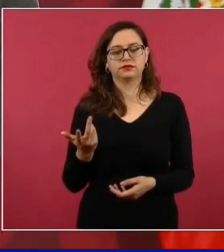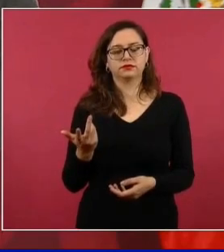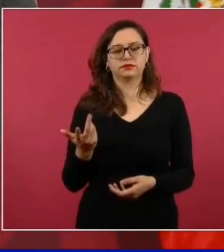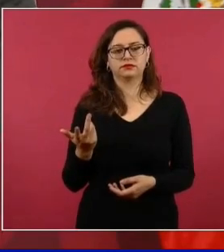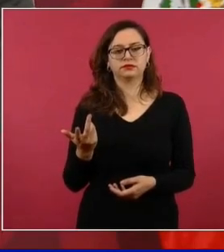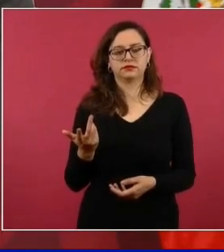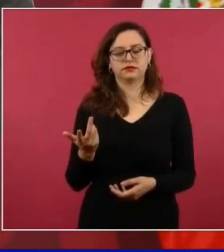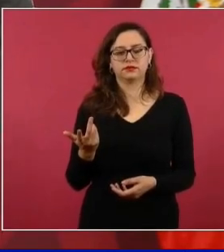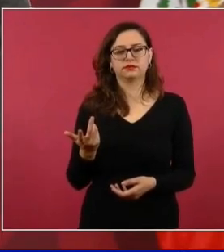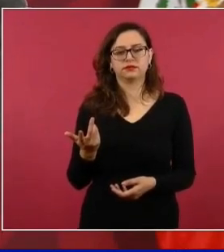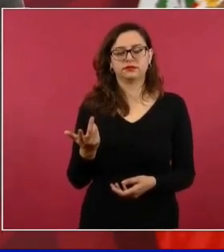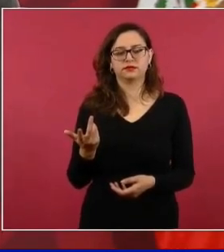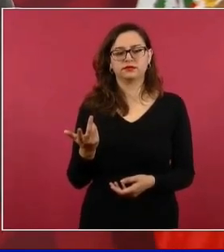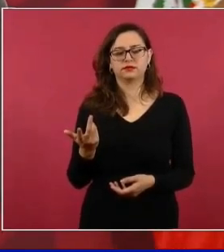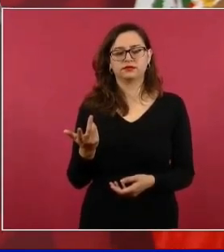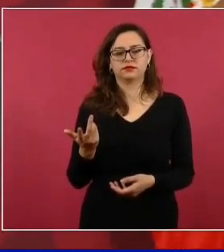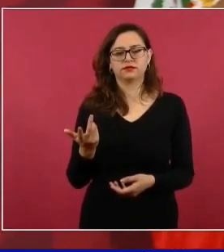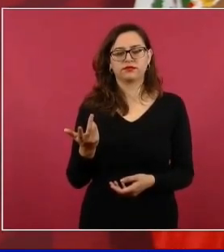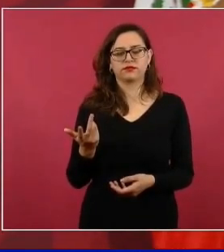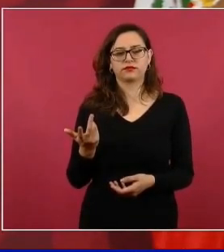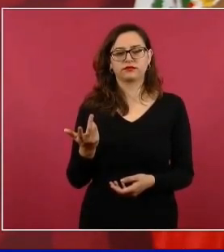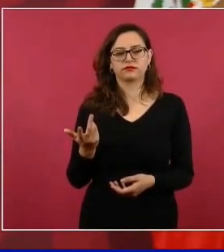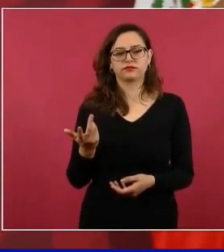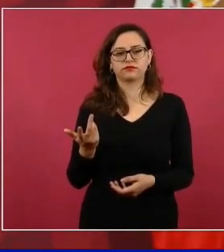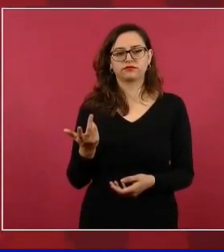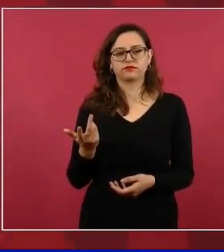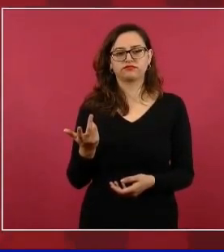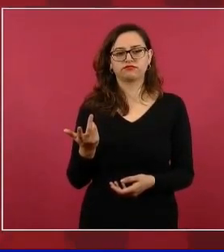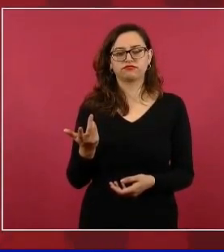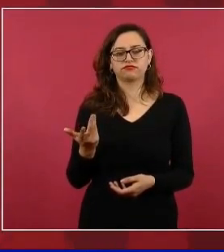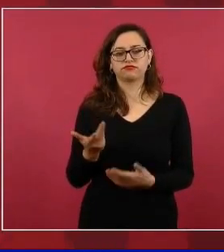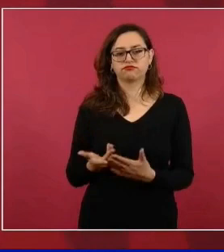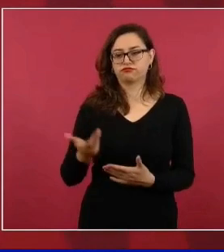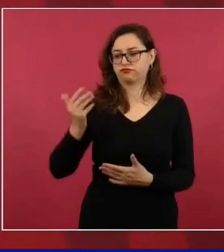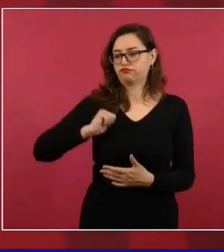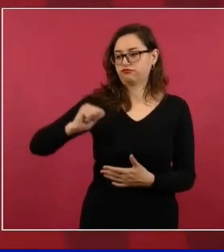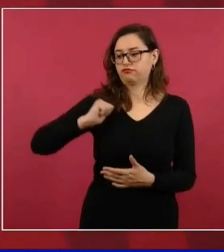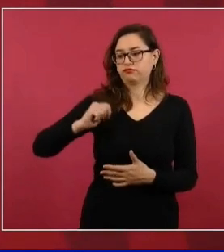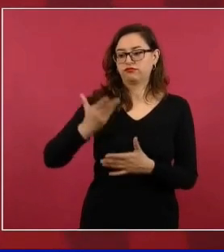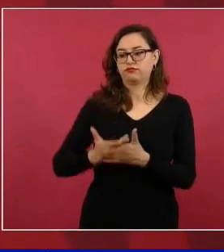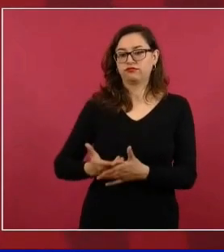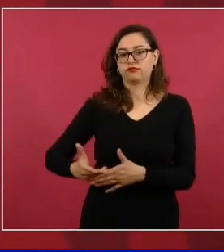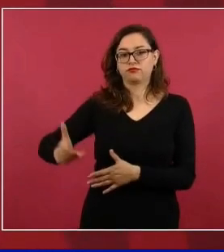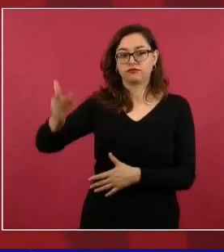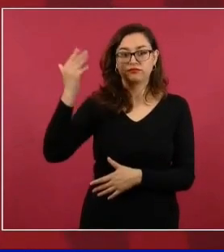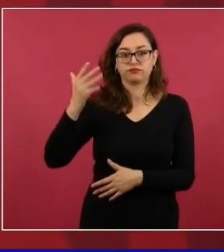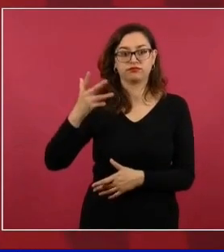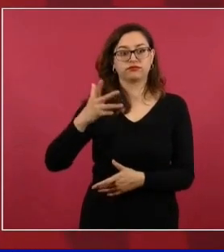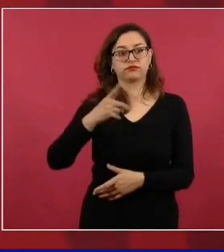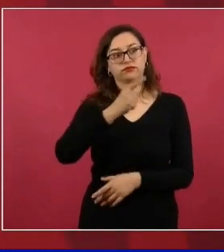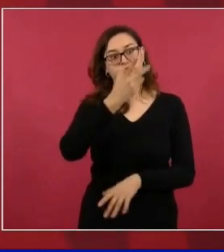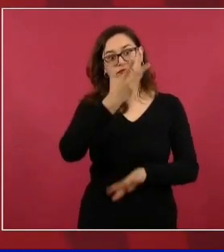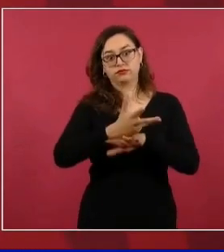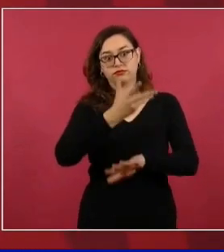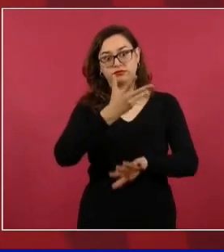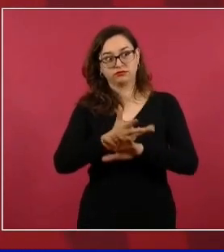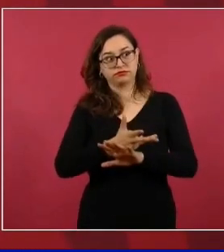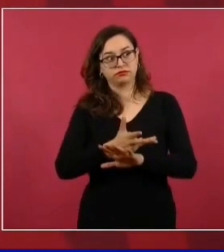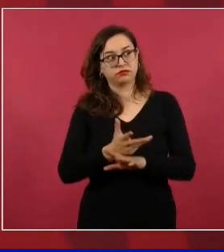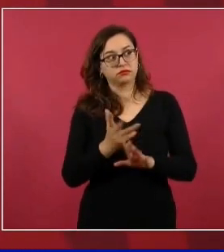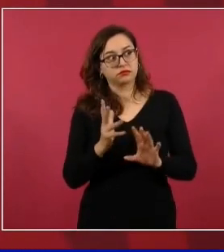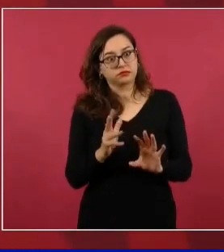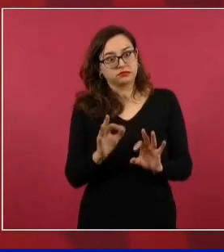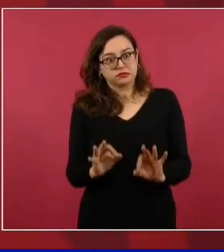rectitud y eficacia al sistema político estadounidense,